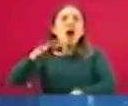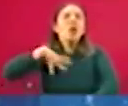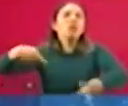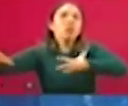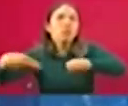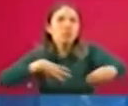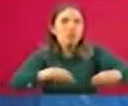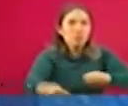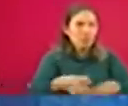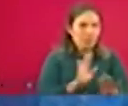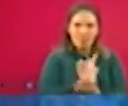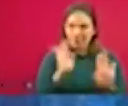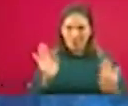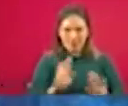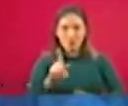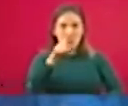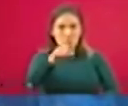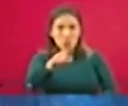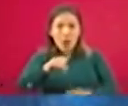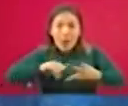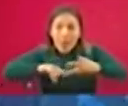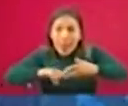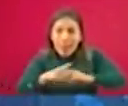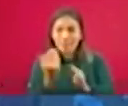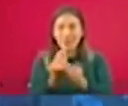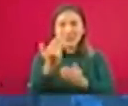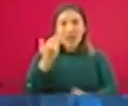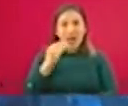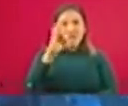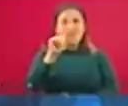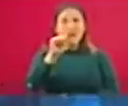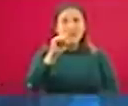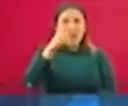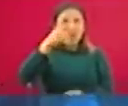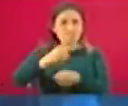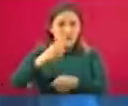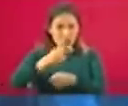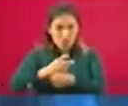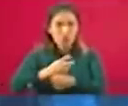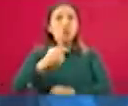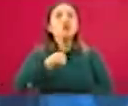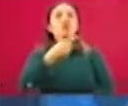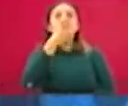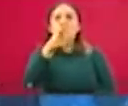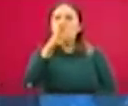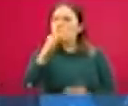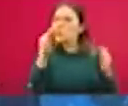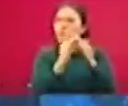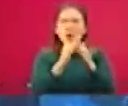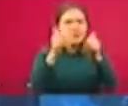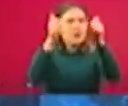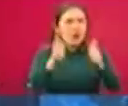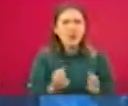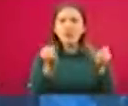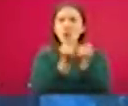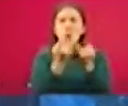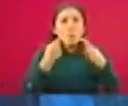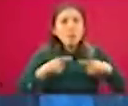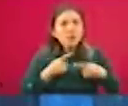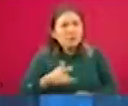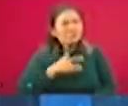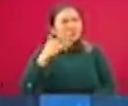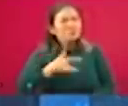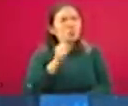el 12 o el 30 o 50 o el número que sea, en realidad ha sido una interpretación sobre lo que